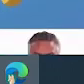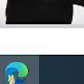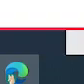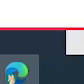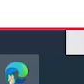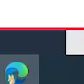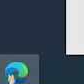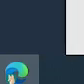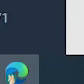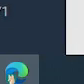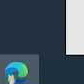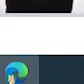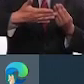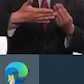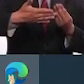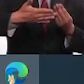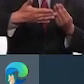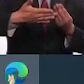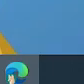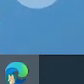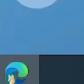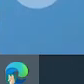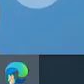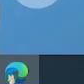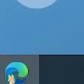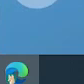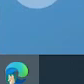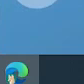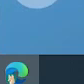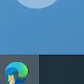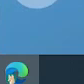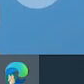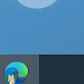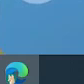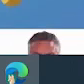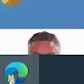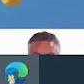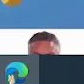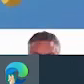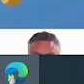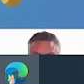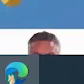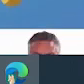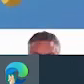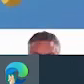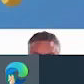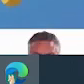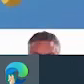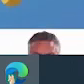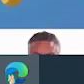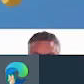echar una mirada y esto está en YouTube. ¿Cómo desarrollar el pensamiento crítico en historia? El